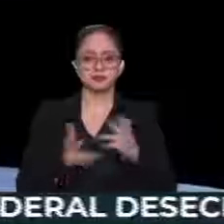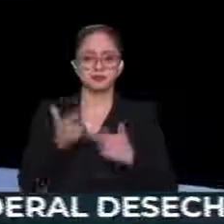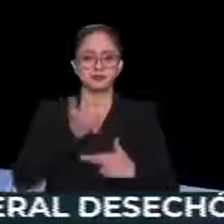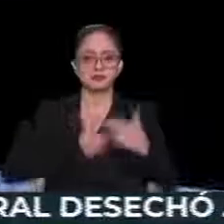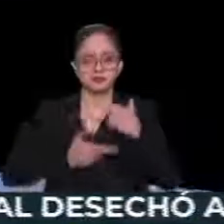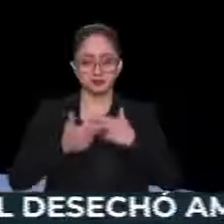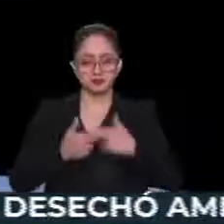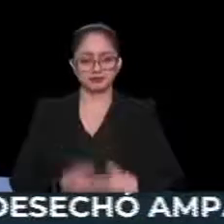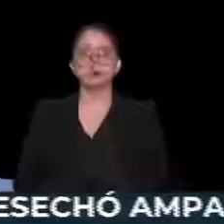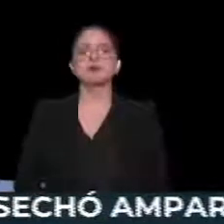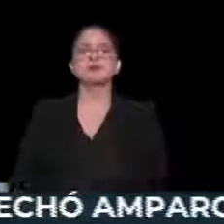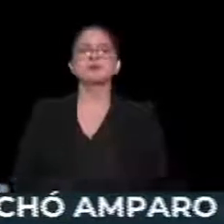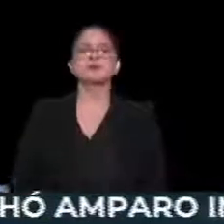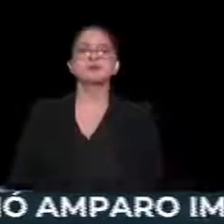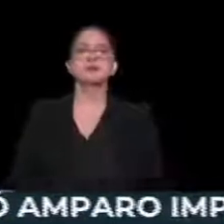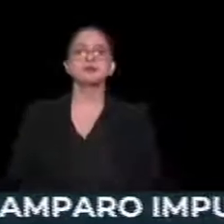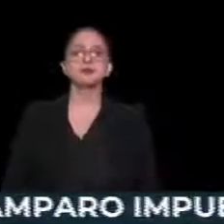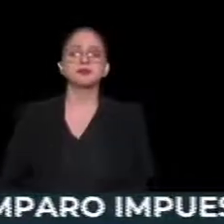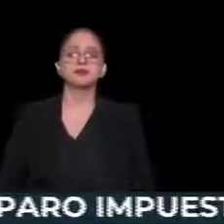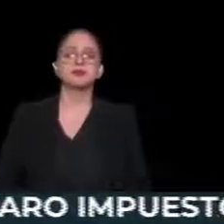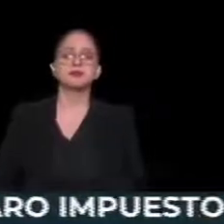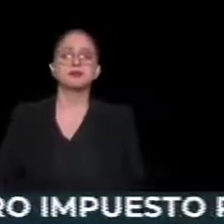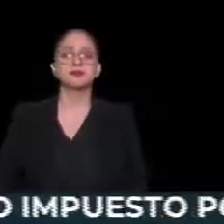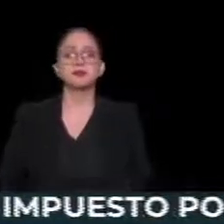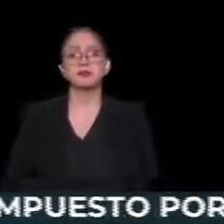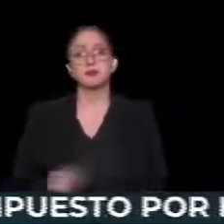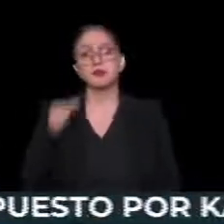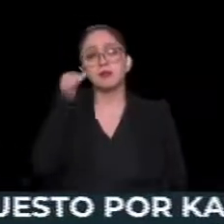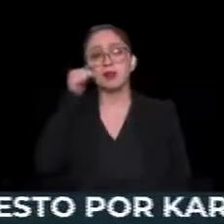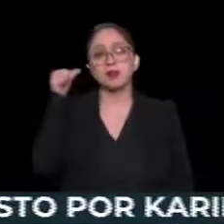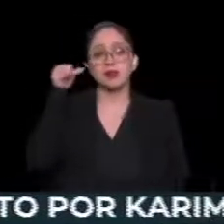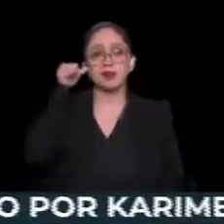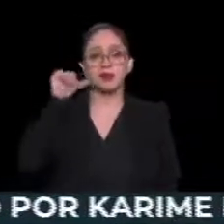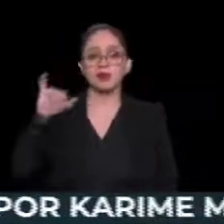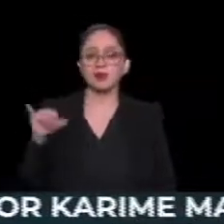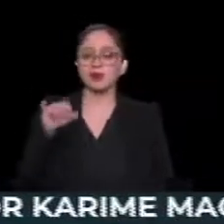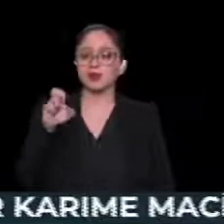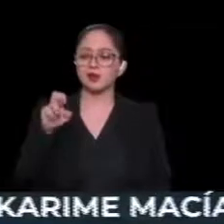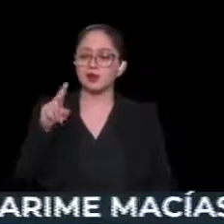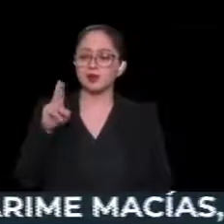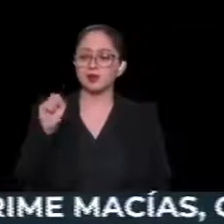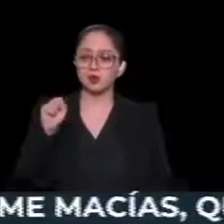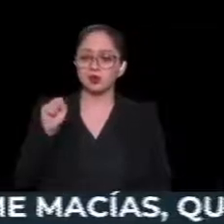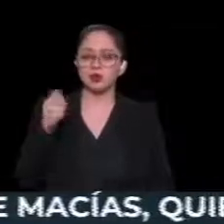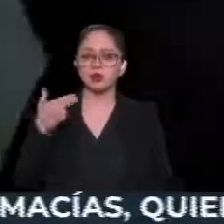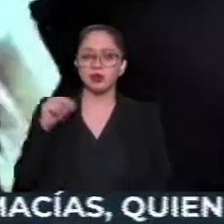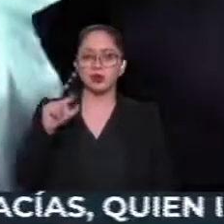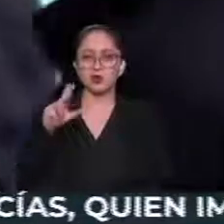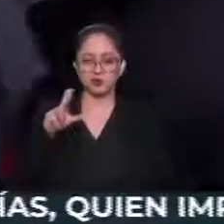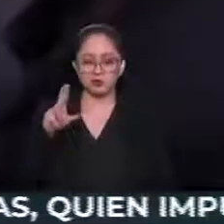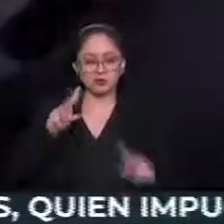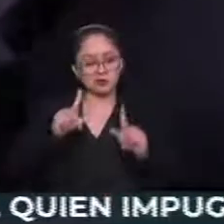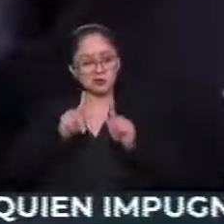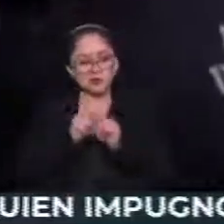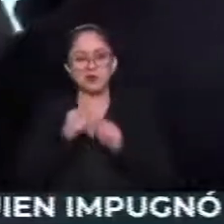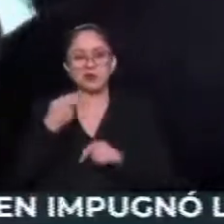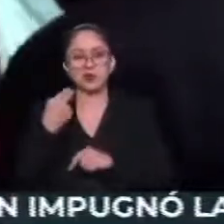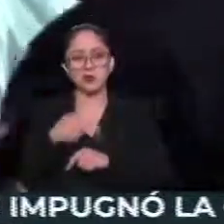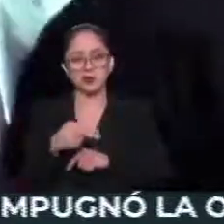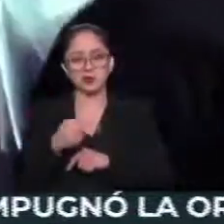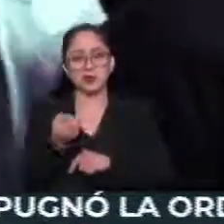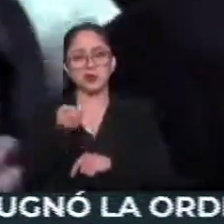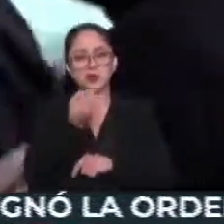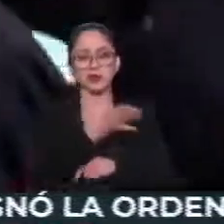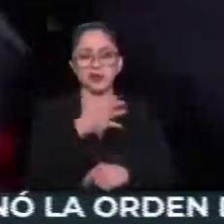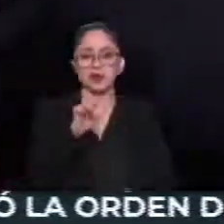Y le damos a conocer que luego de que ayer Jesús Héctor Palma Salazar, el Güero Palma, fue reaprendido al salir del penal